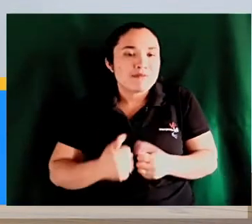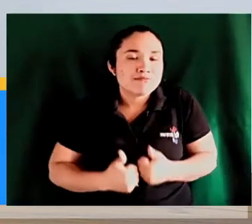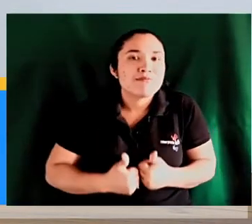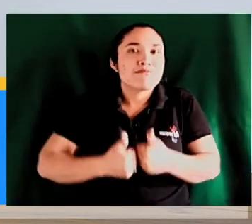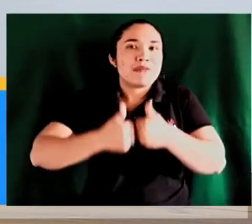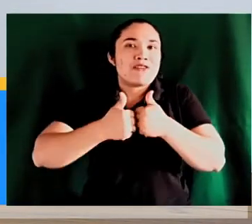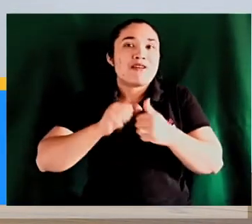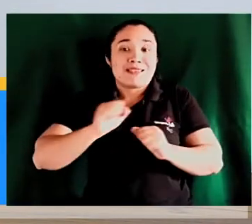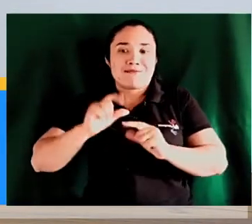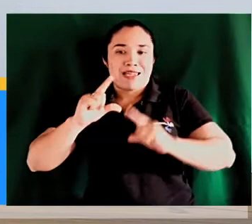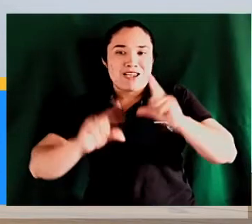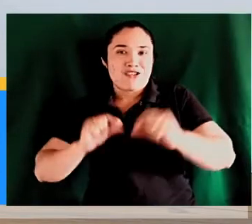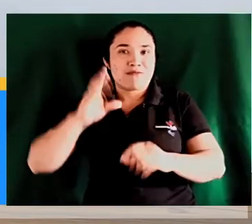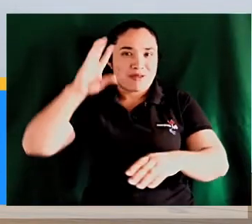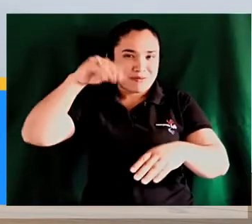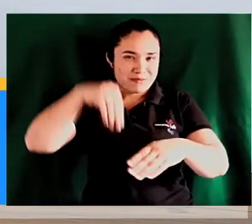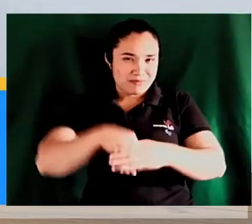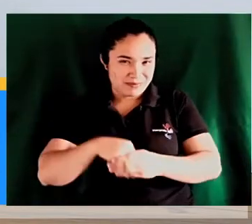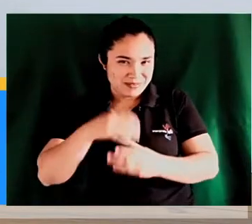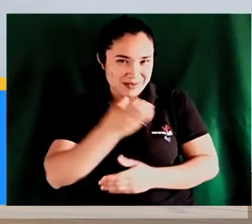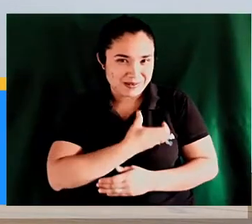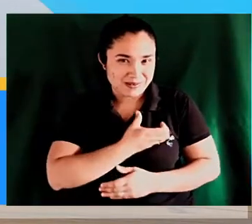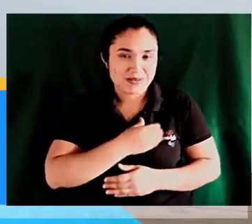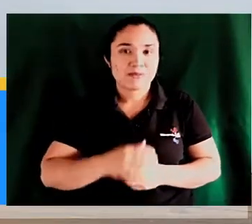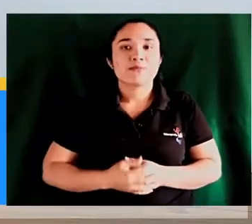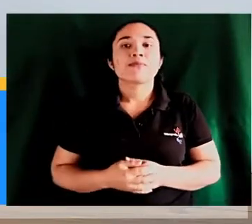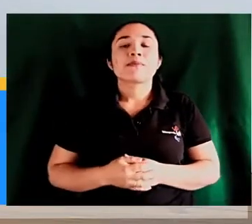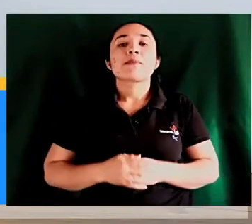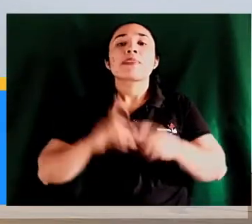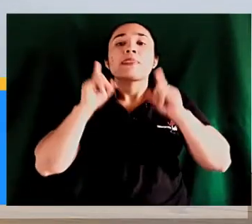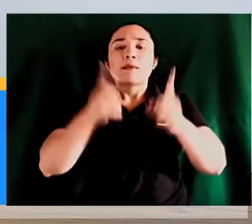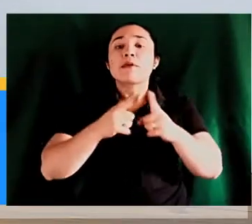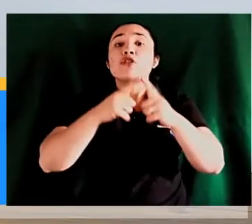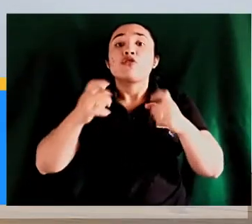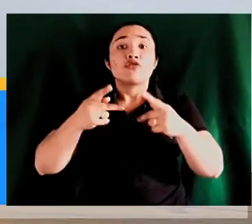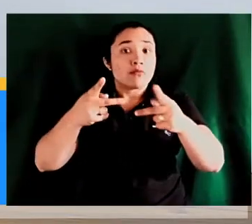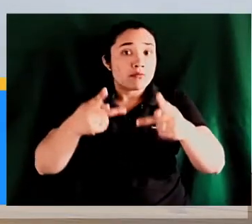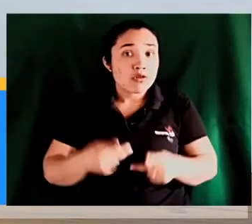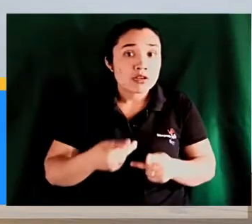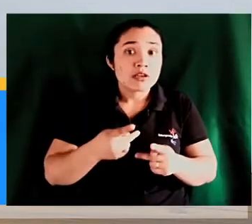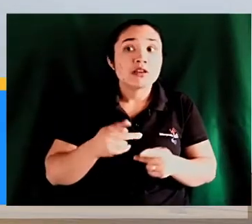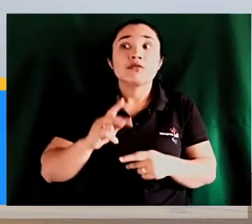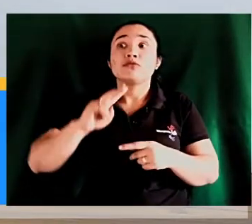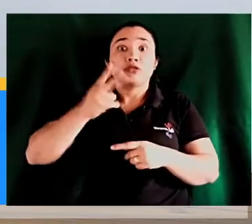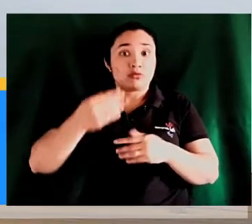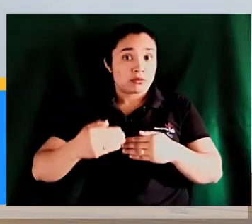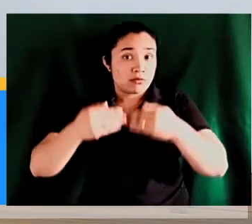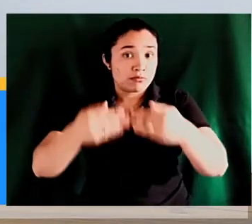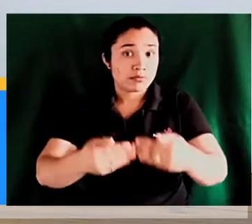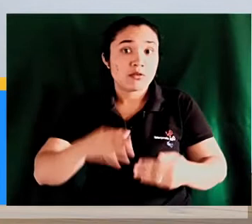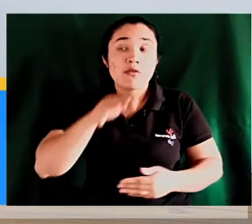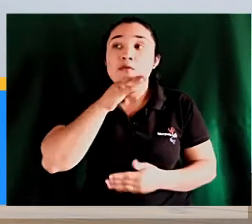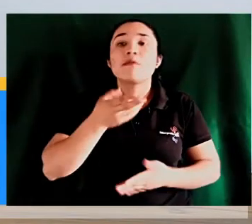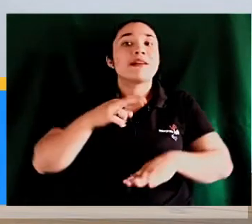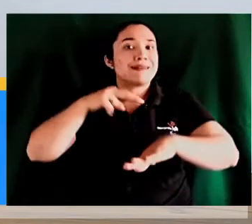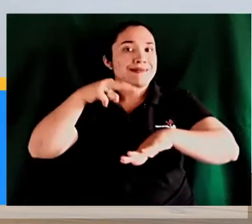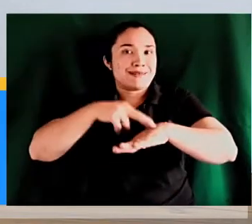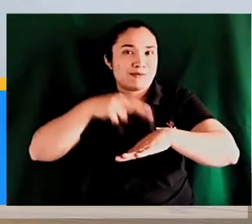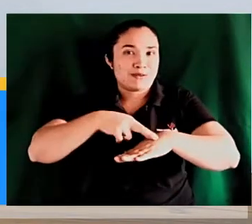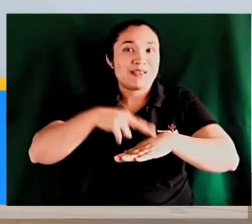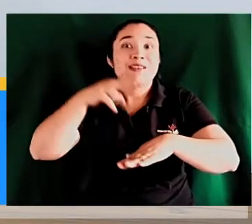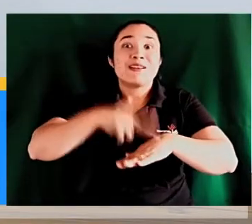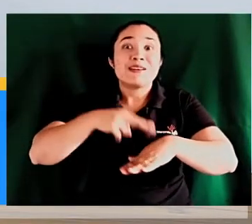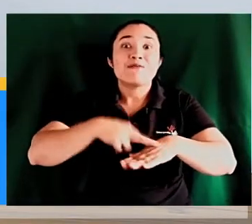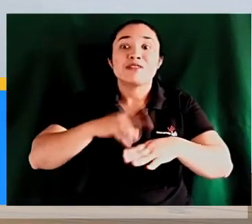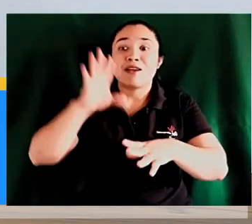de un apoyo importante para la economía nacional otro proyecto emblemático que se va a llevar a cabo en esta segunda etapa es el